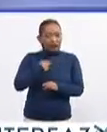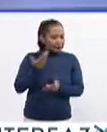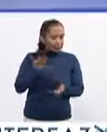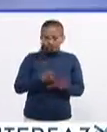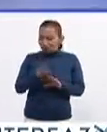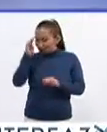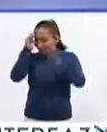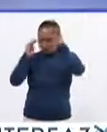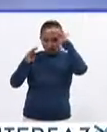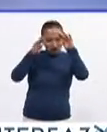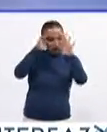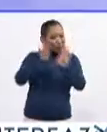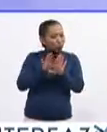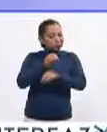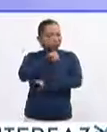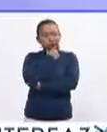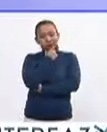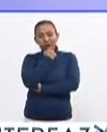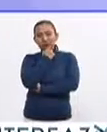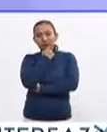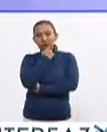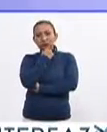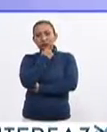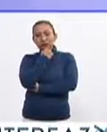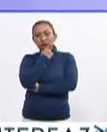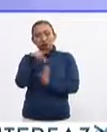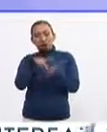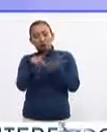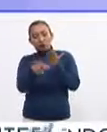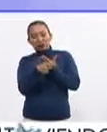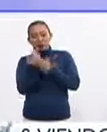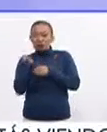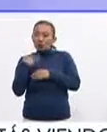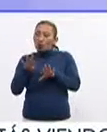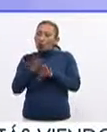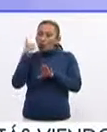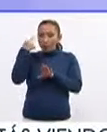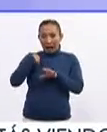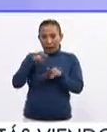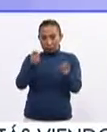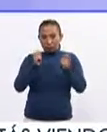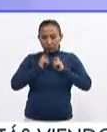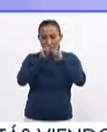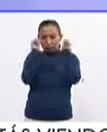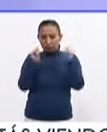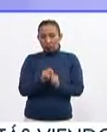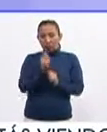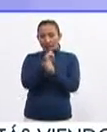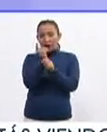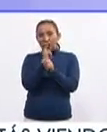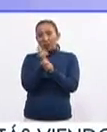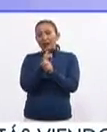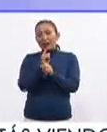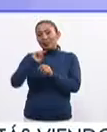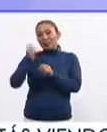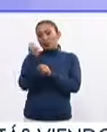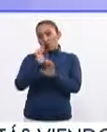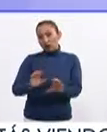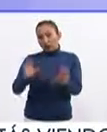buscar un proyecto para poder titularme de la carrera de técnico en